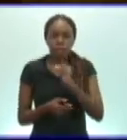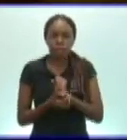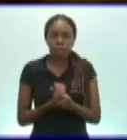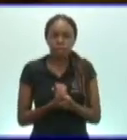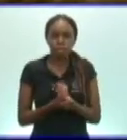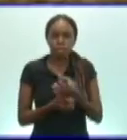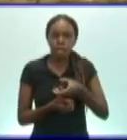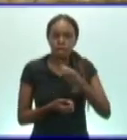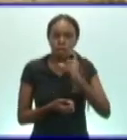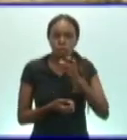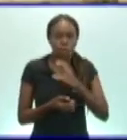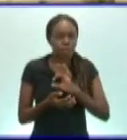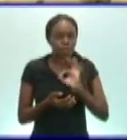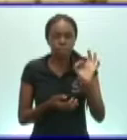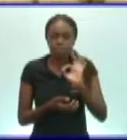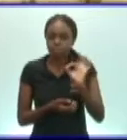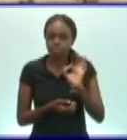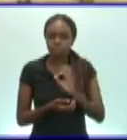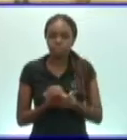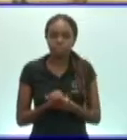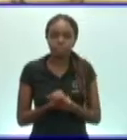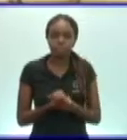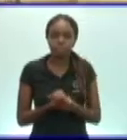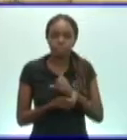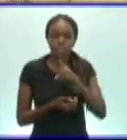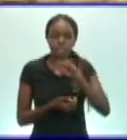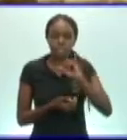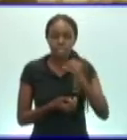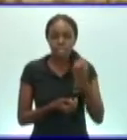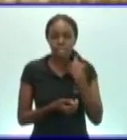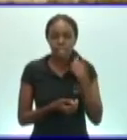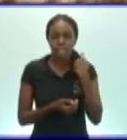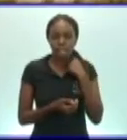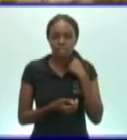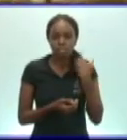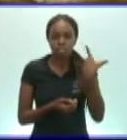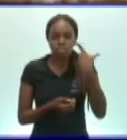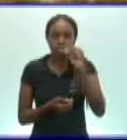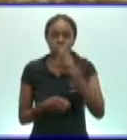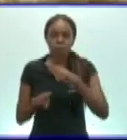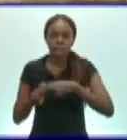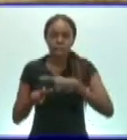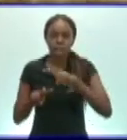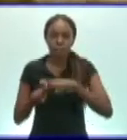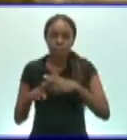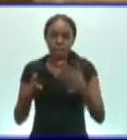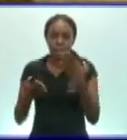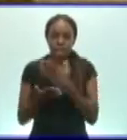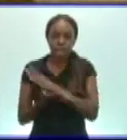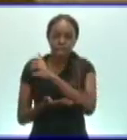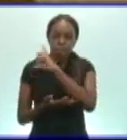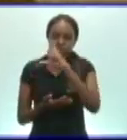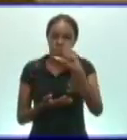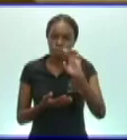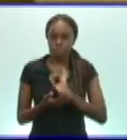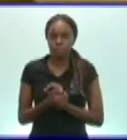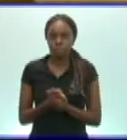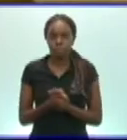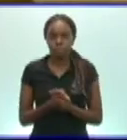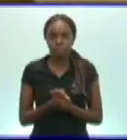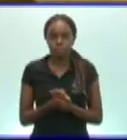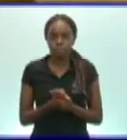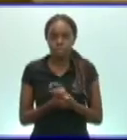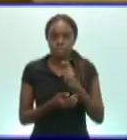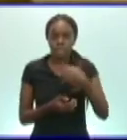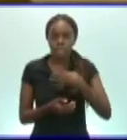copa. A los 16 años, marcha a La Habana al Colegio de San Carlos. Allí obtiene